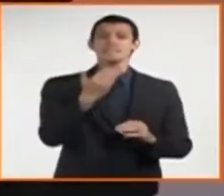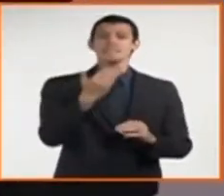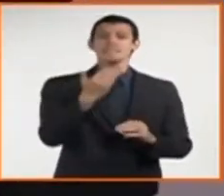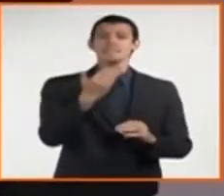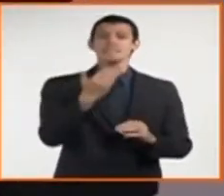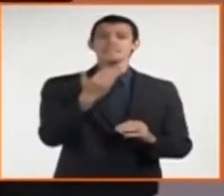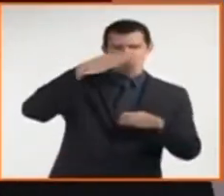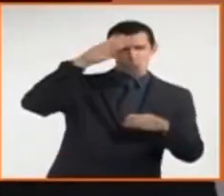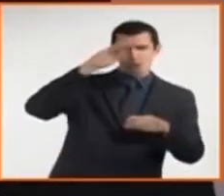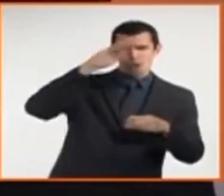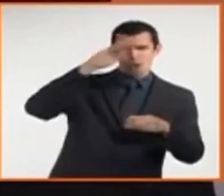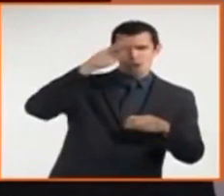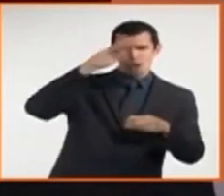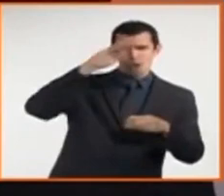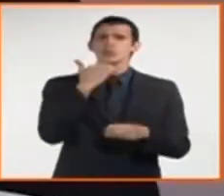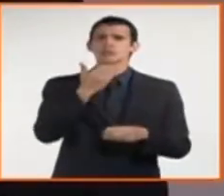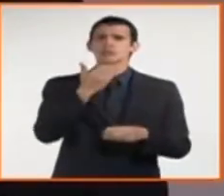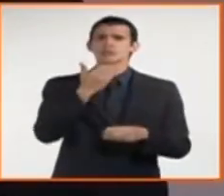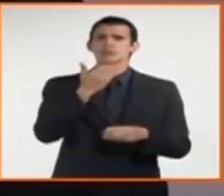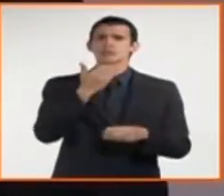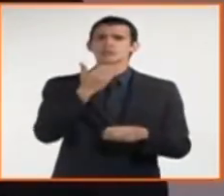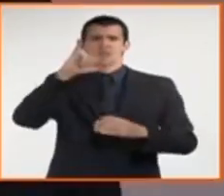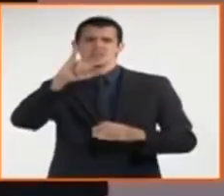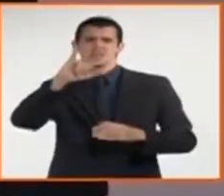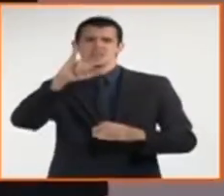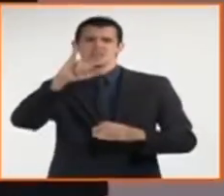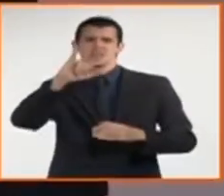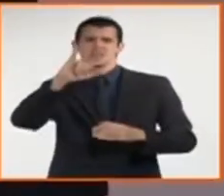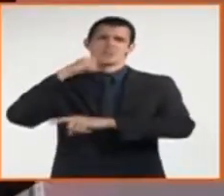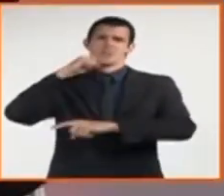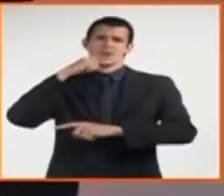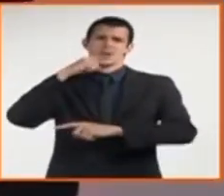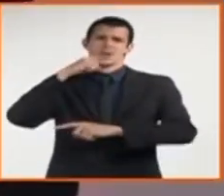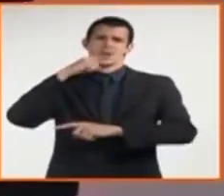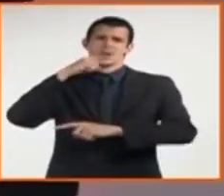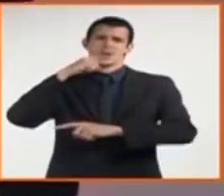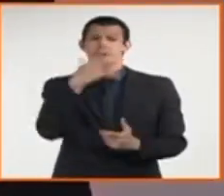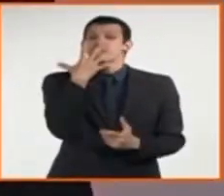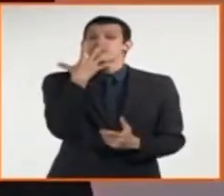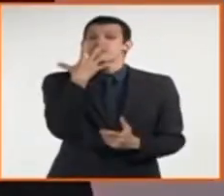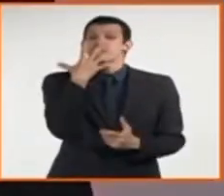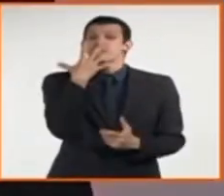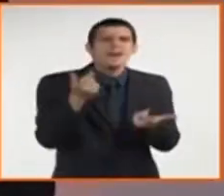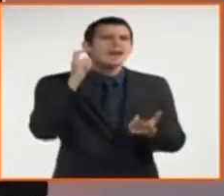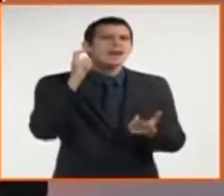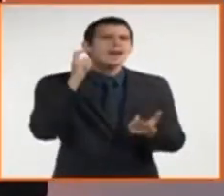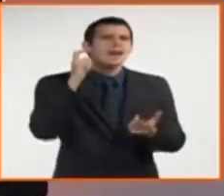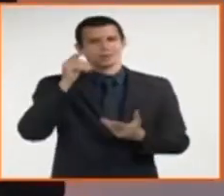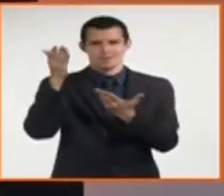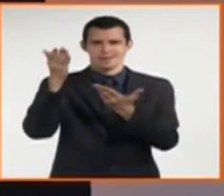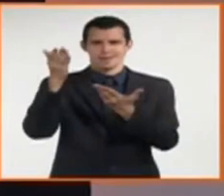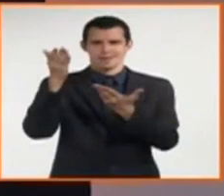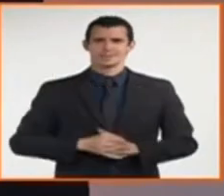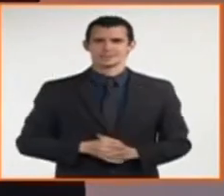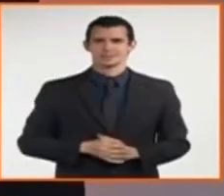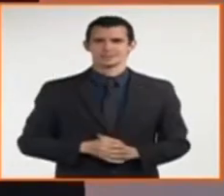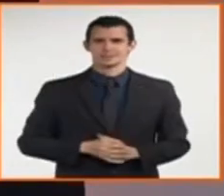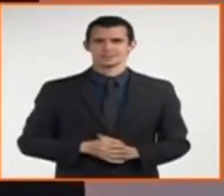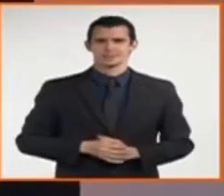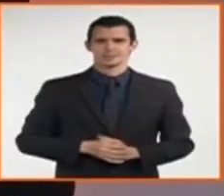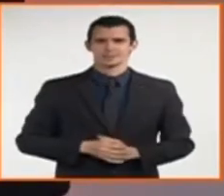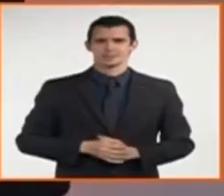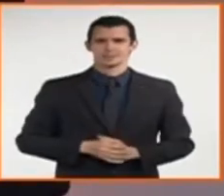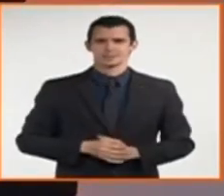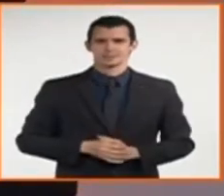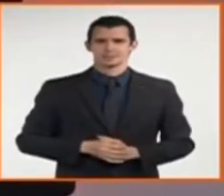nos alegramos cuando ese héroe sale victorioso es terrible porque está globocolonización como lo dice el